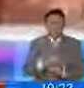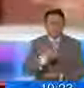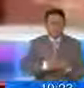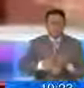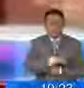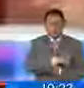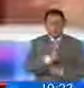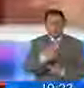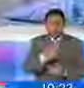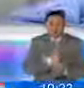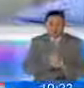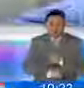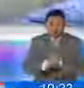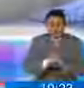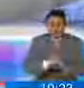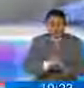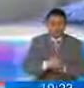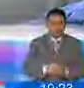su nacimiento.